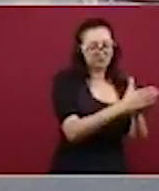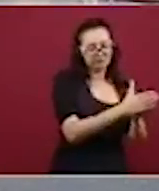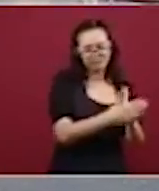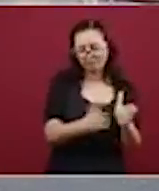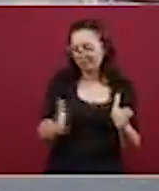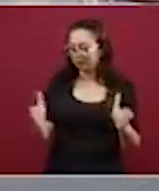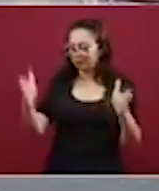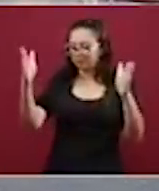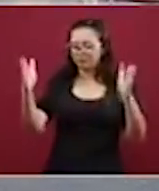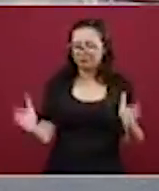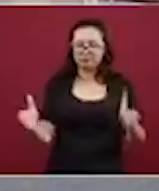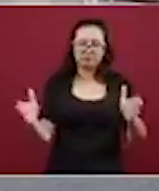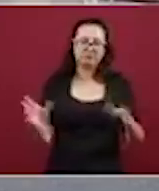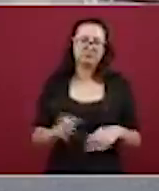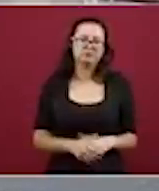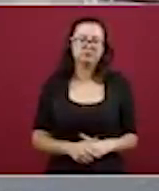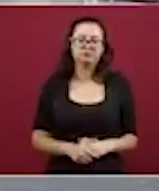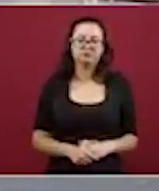Sería